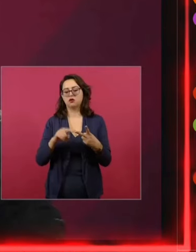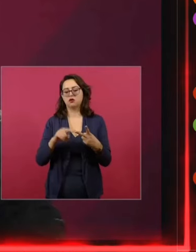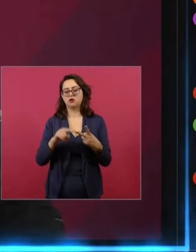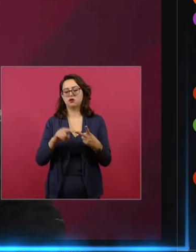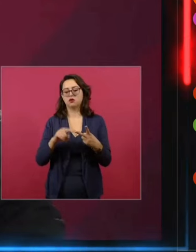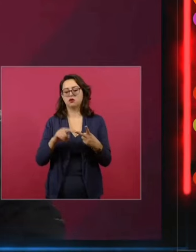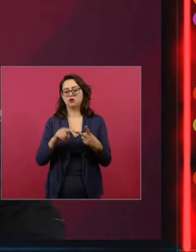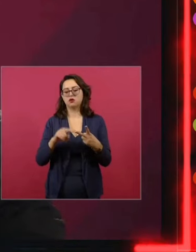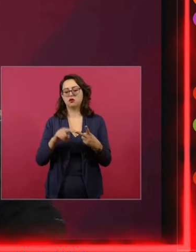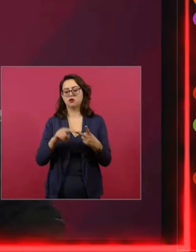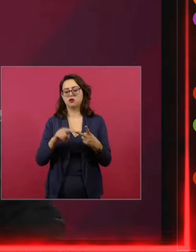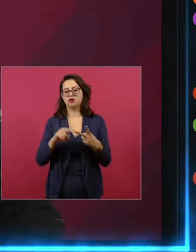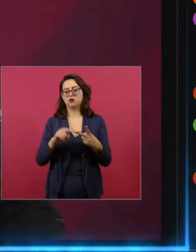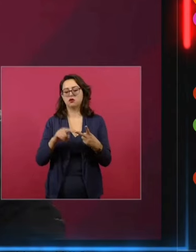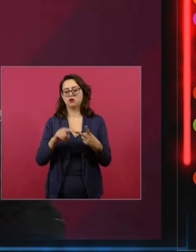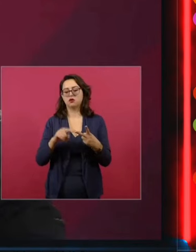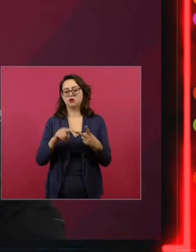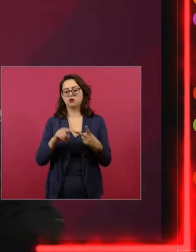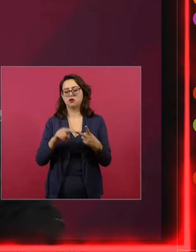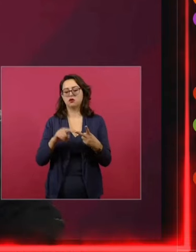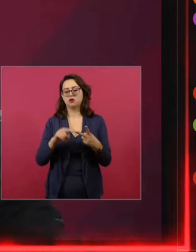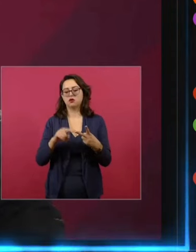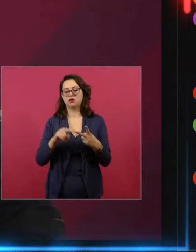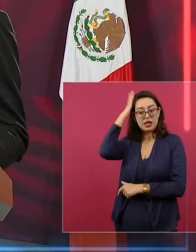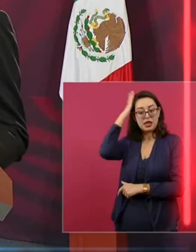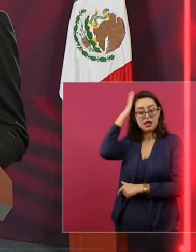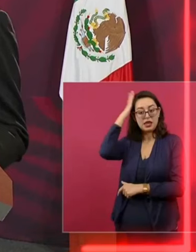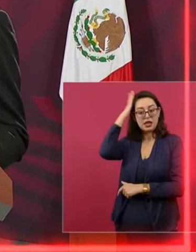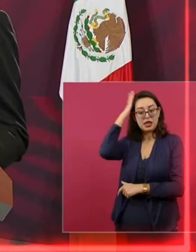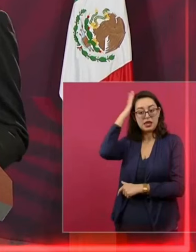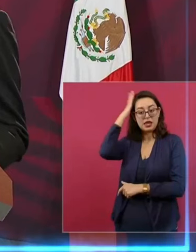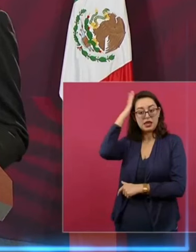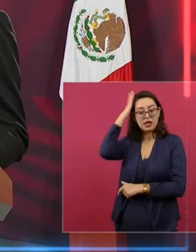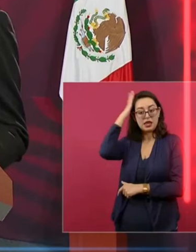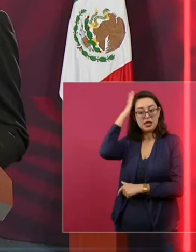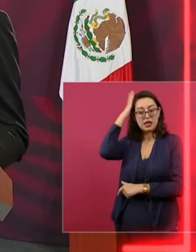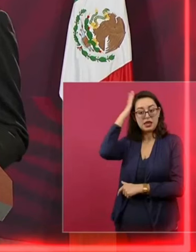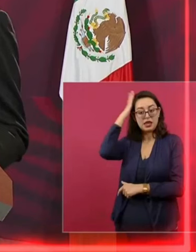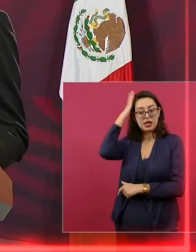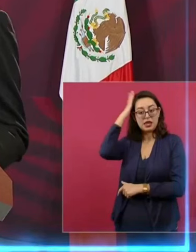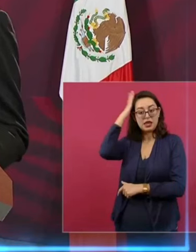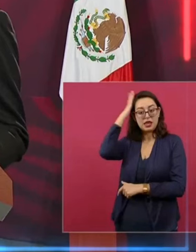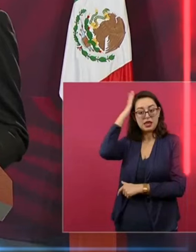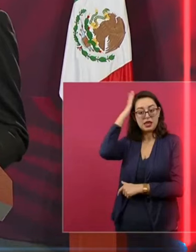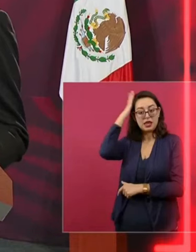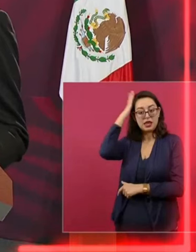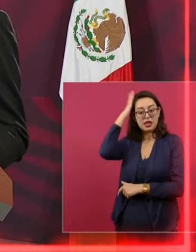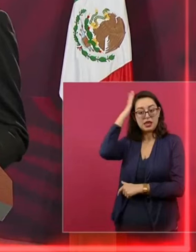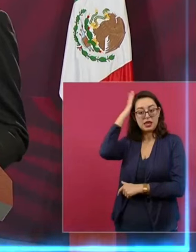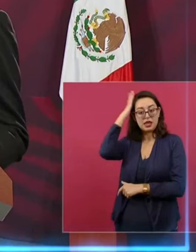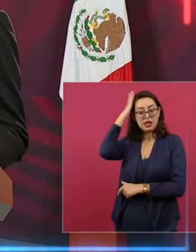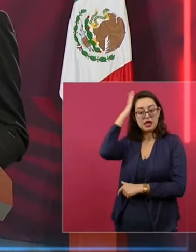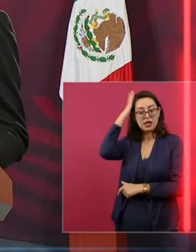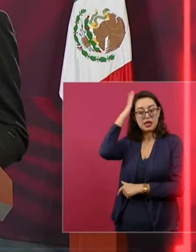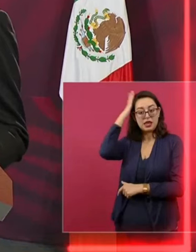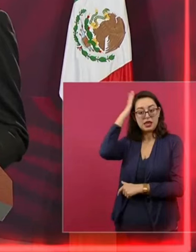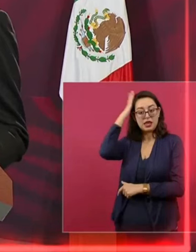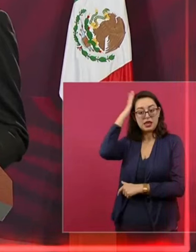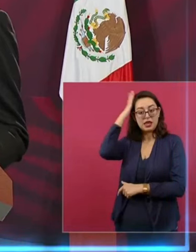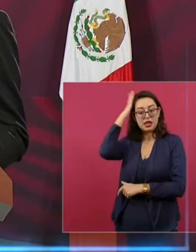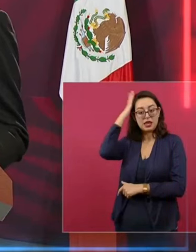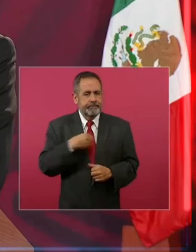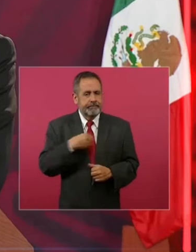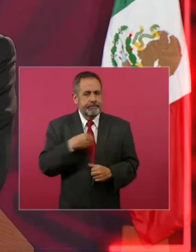mandó mensaje a Gálvez y también al que orquesta los hilos de las marionetas de la derecha. Están